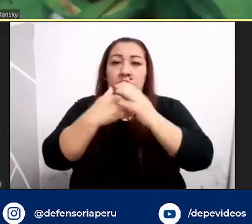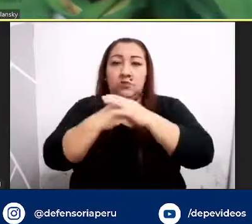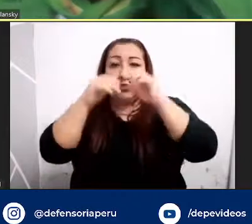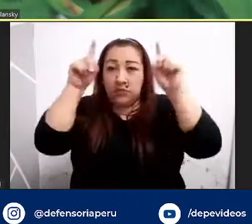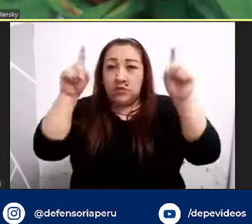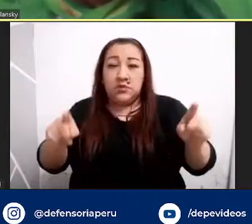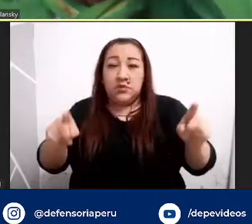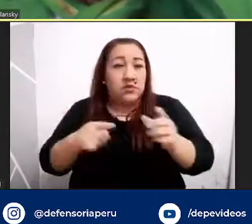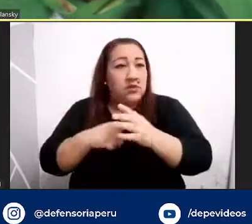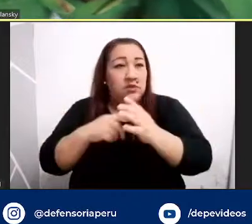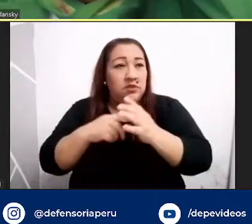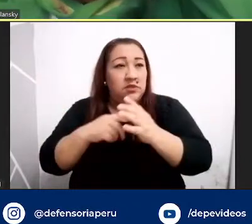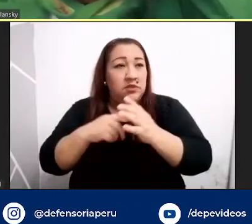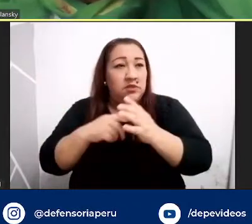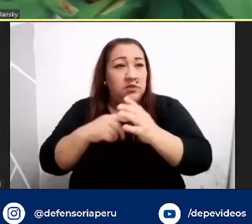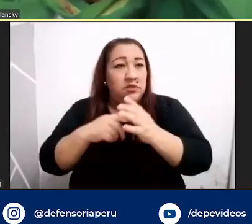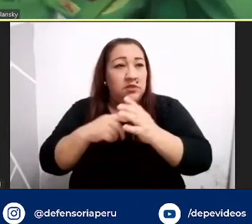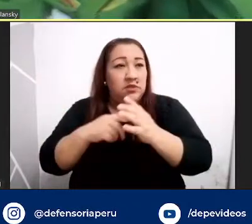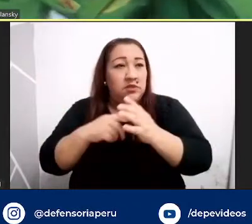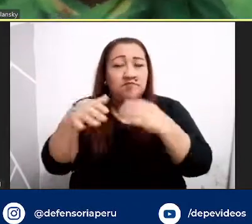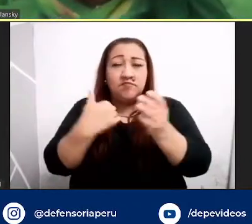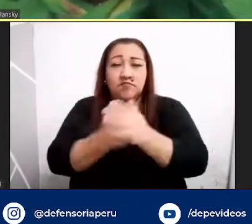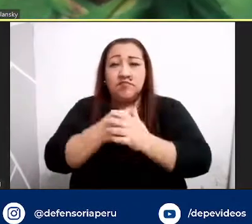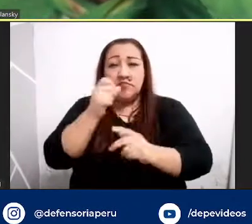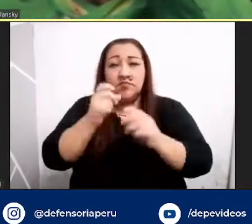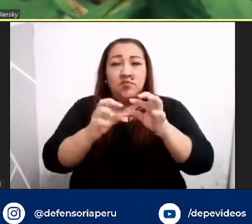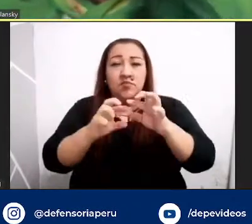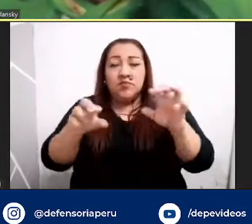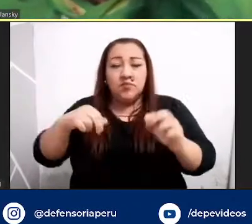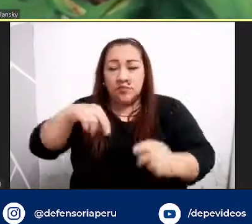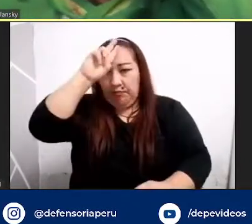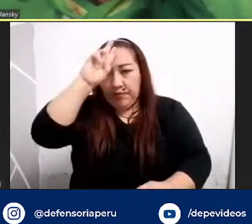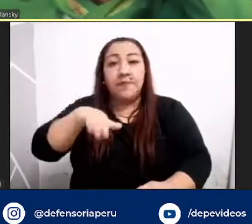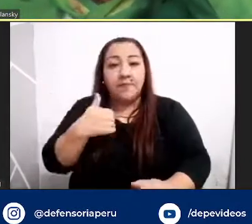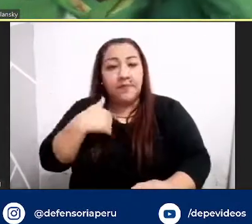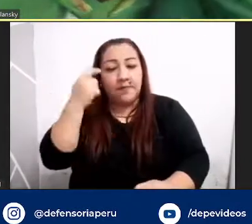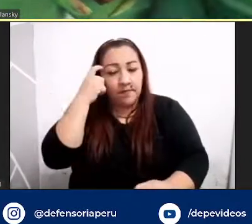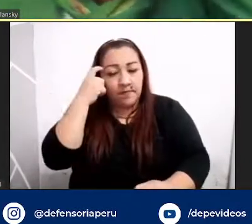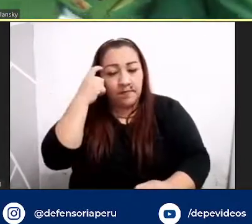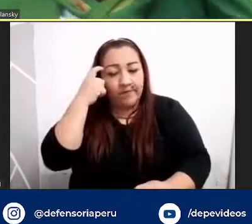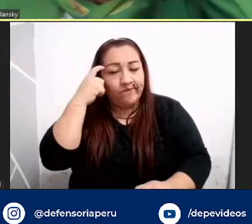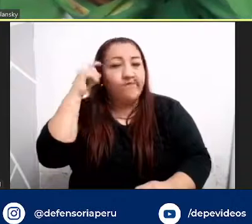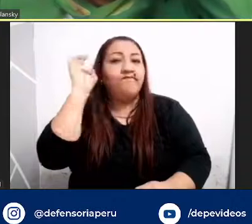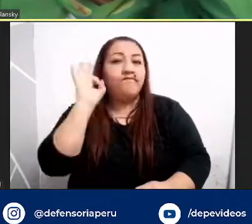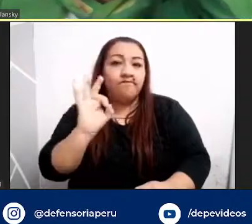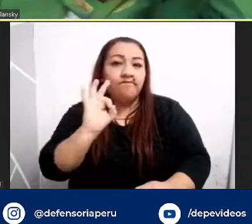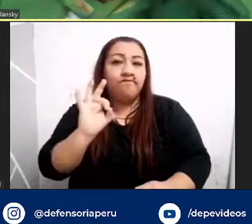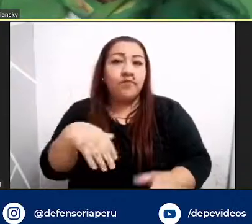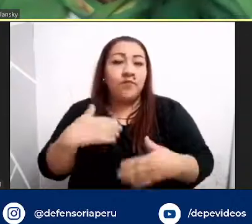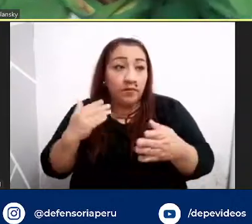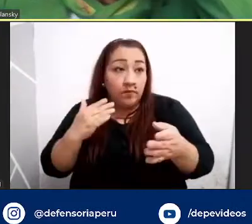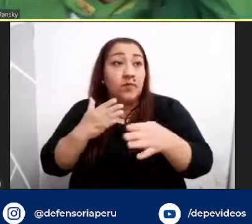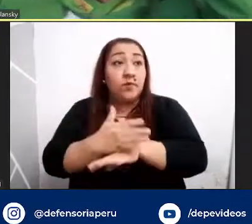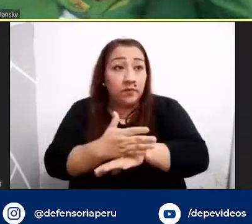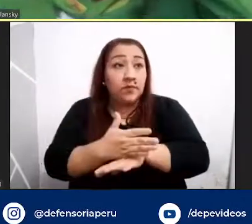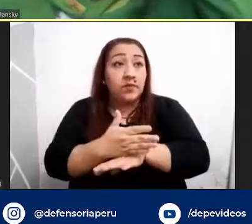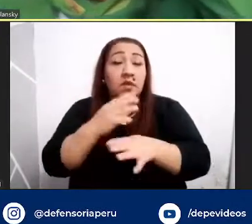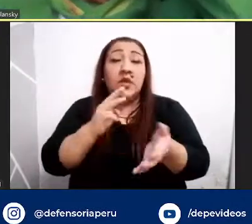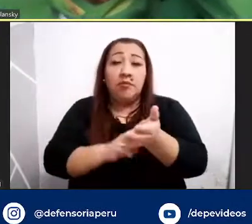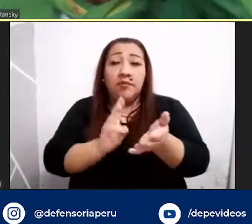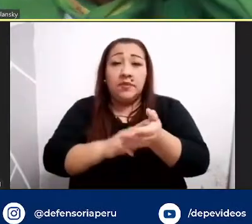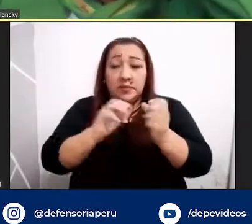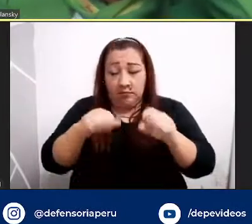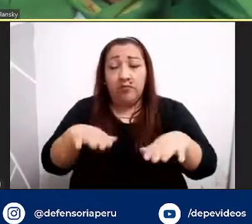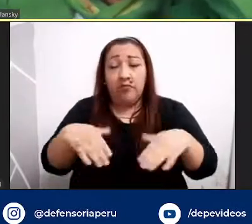todos los pueblos del Perú la tengan presente y sepan que pueden recurrir y que efectivamente un defensor puede